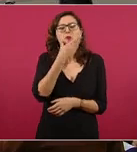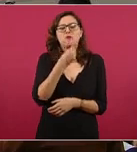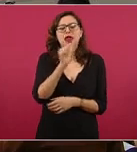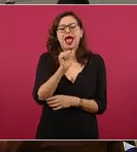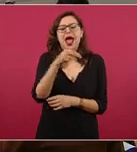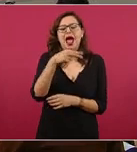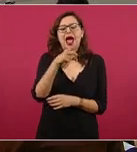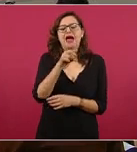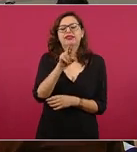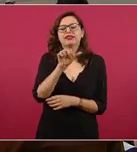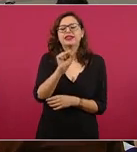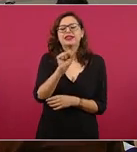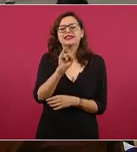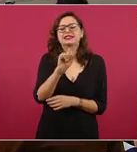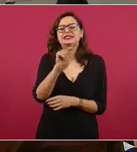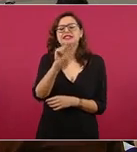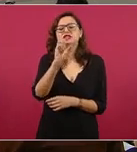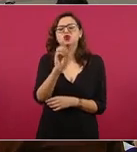Ayer en Campeche,